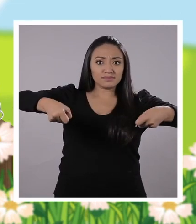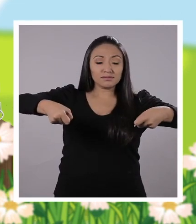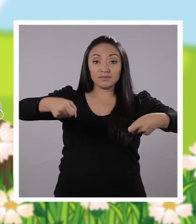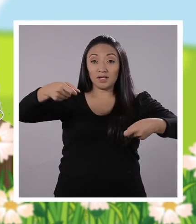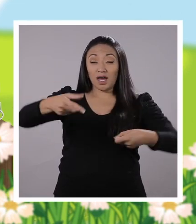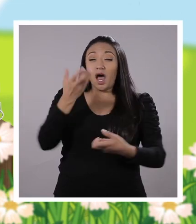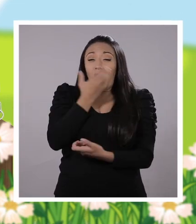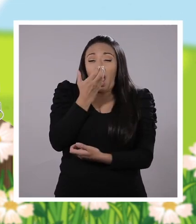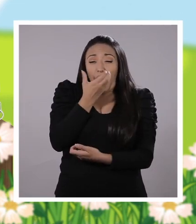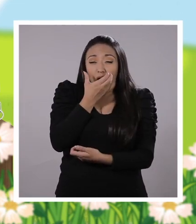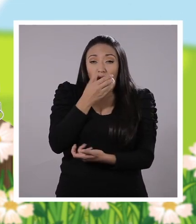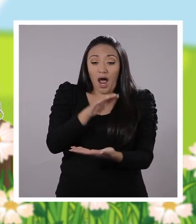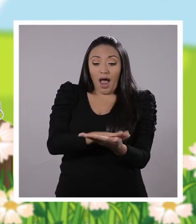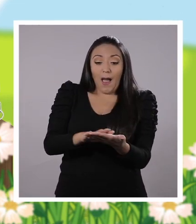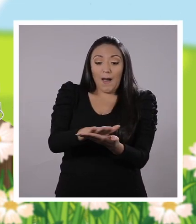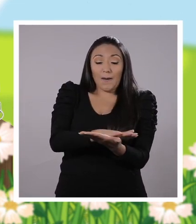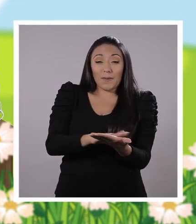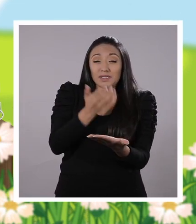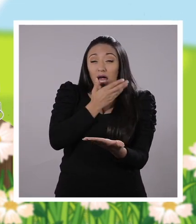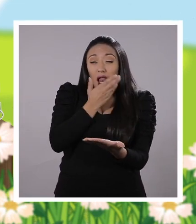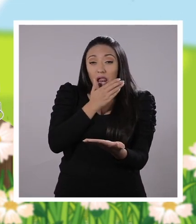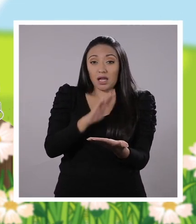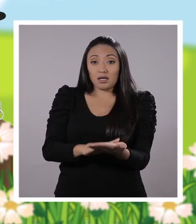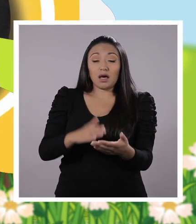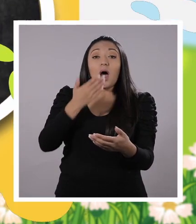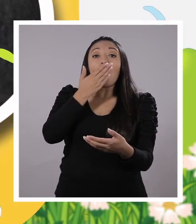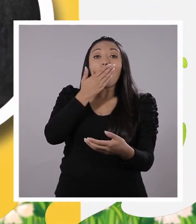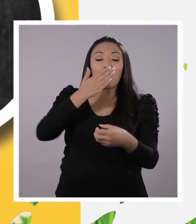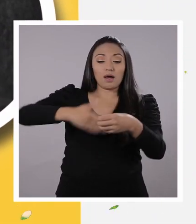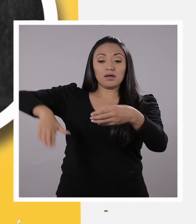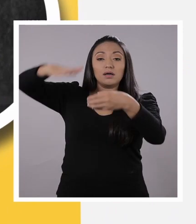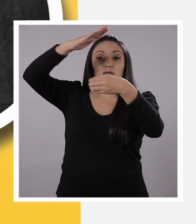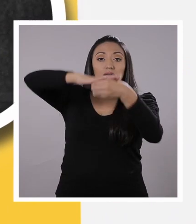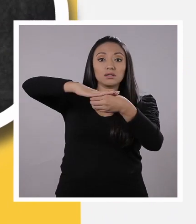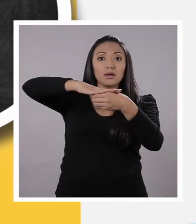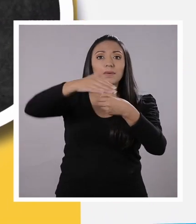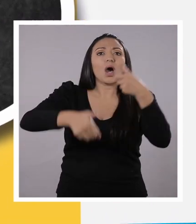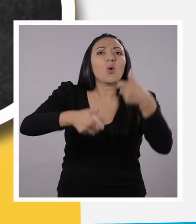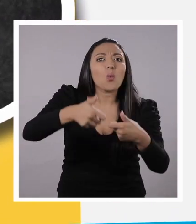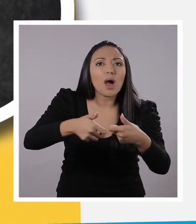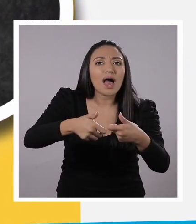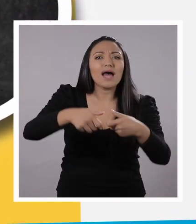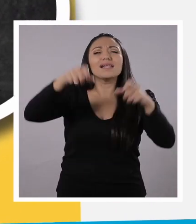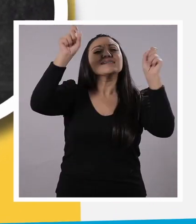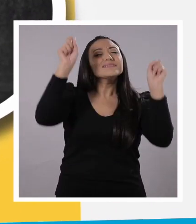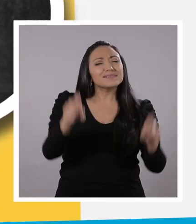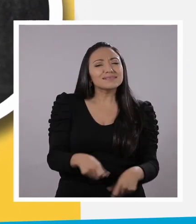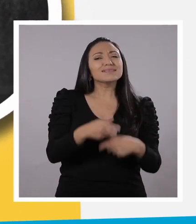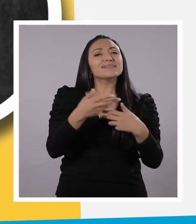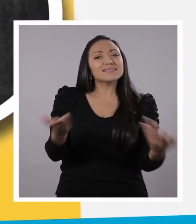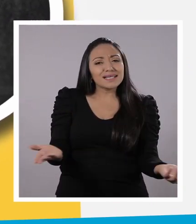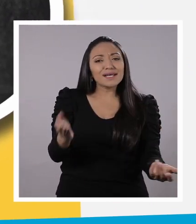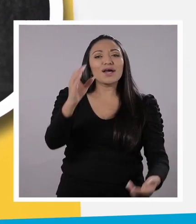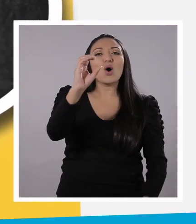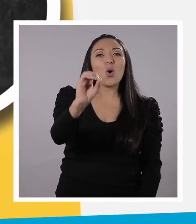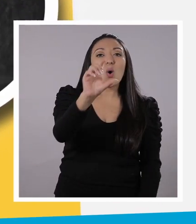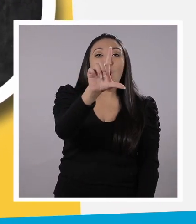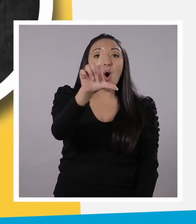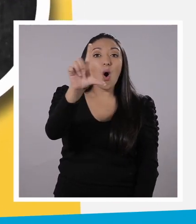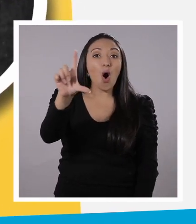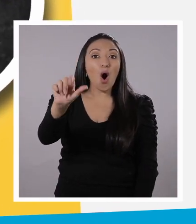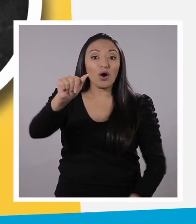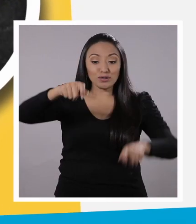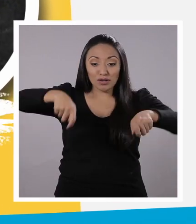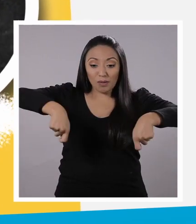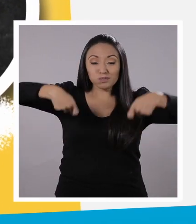agarran. Cuando está caliente, la base me quema y la boca me tapan. ¡Sí! ¿Adivinen qué fue? ¡Pues